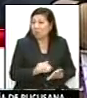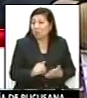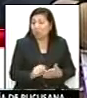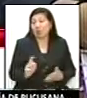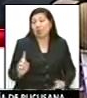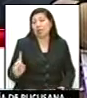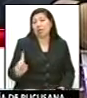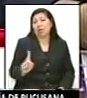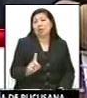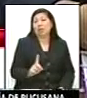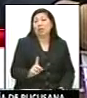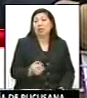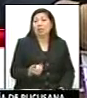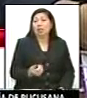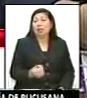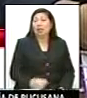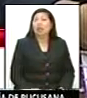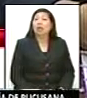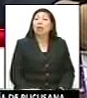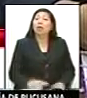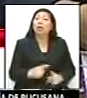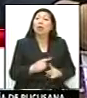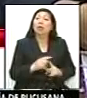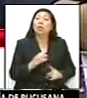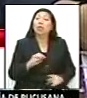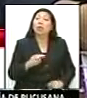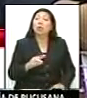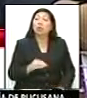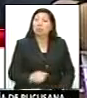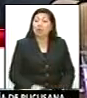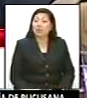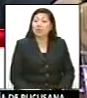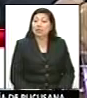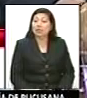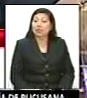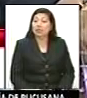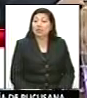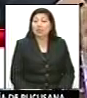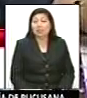una de los dichos de Víctor García Toma y de Carlos Mesía,